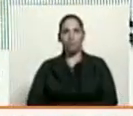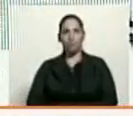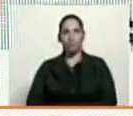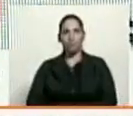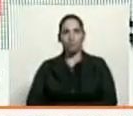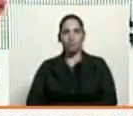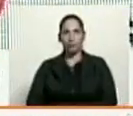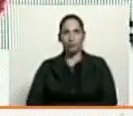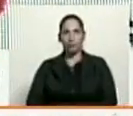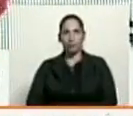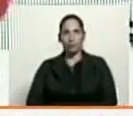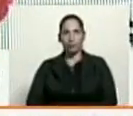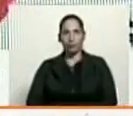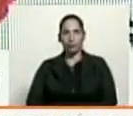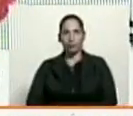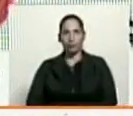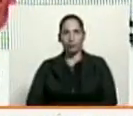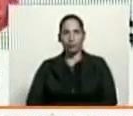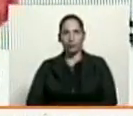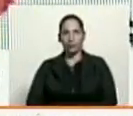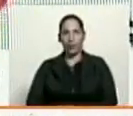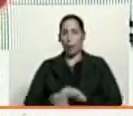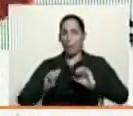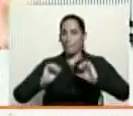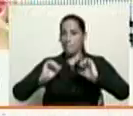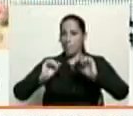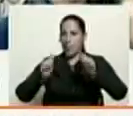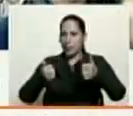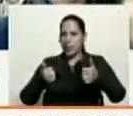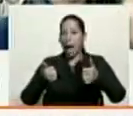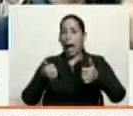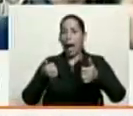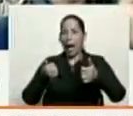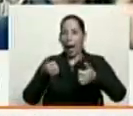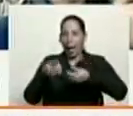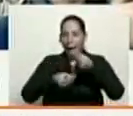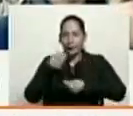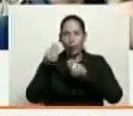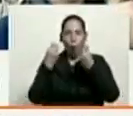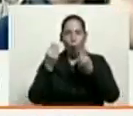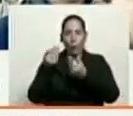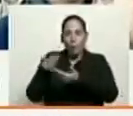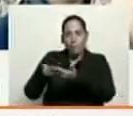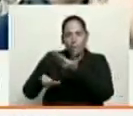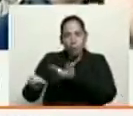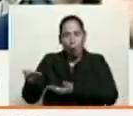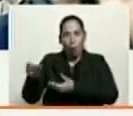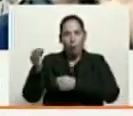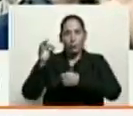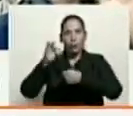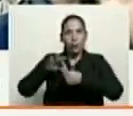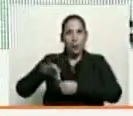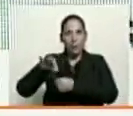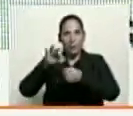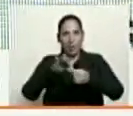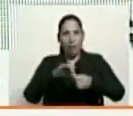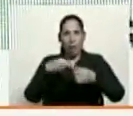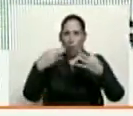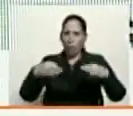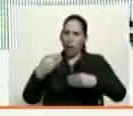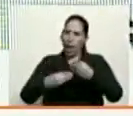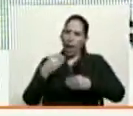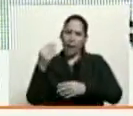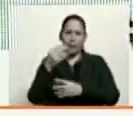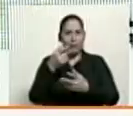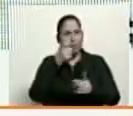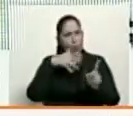compartir y comenzar a generar un intercambio de semillas, como normalmente es en los pueblos, como normalmente es